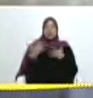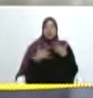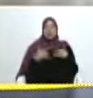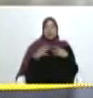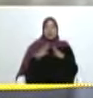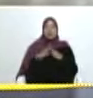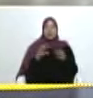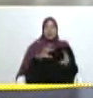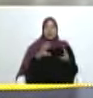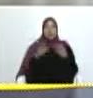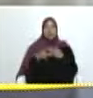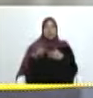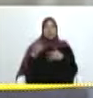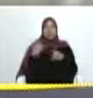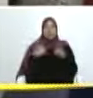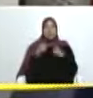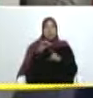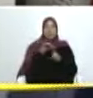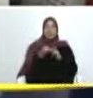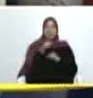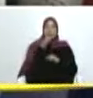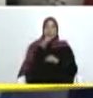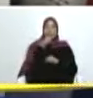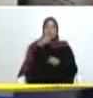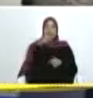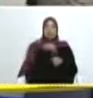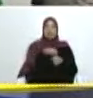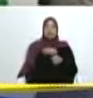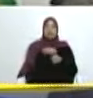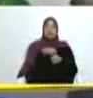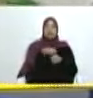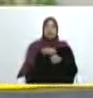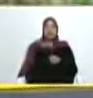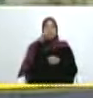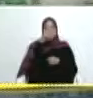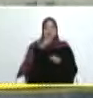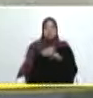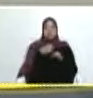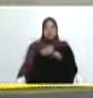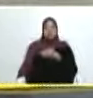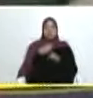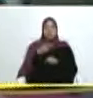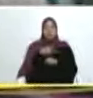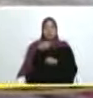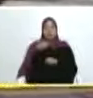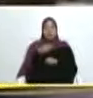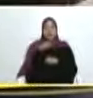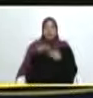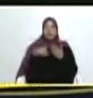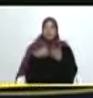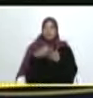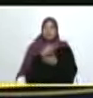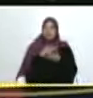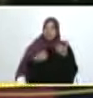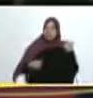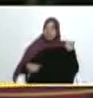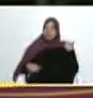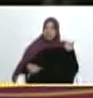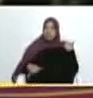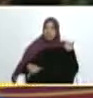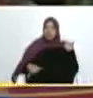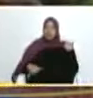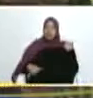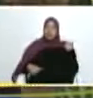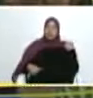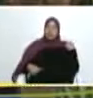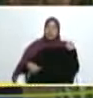las transformaciones ecológicas dentro del ámbito de la política nacional. Presidente, decirle que han